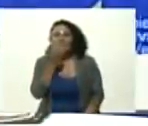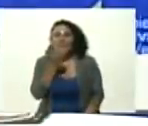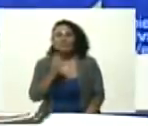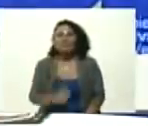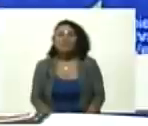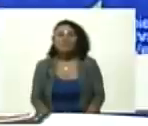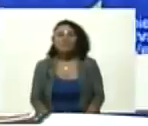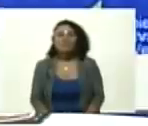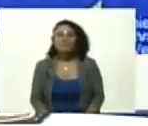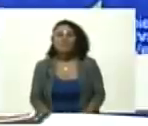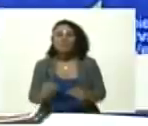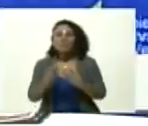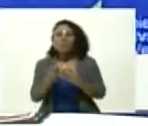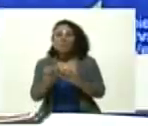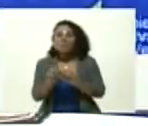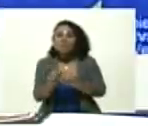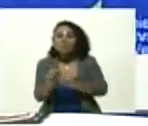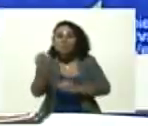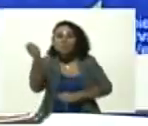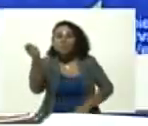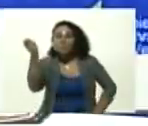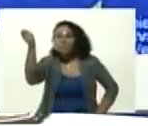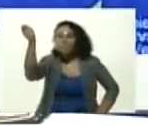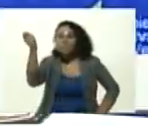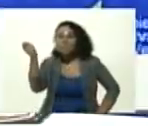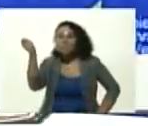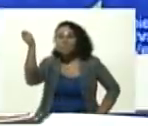un puntero.